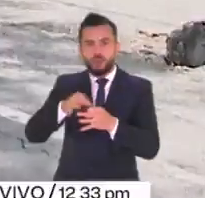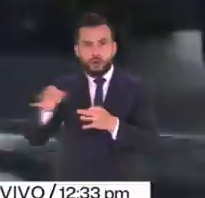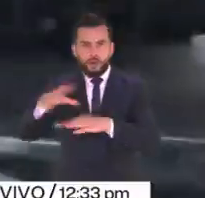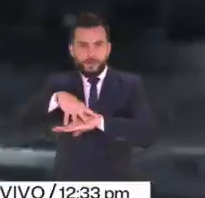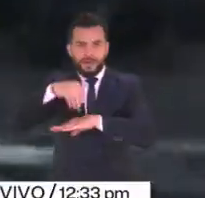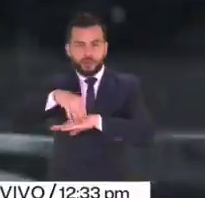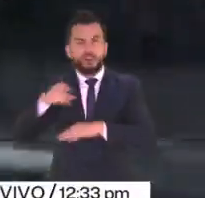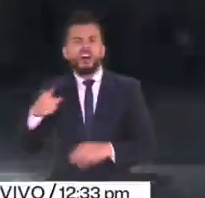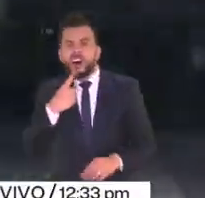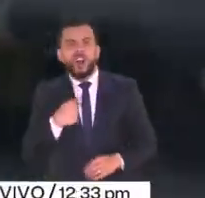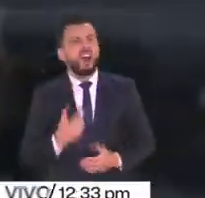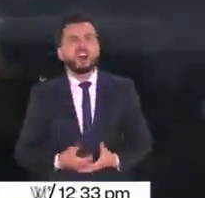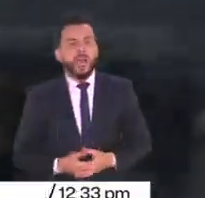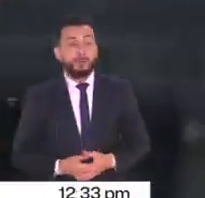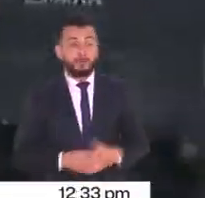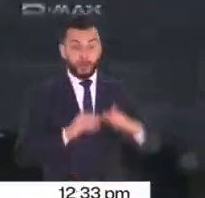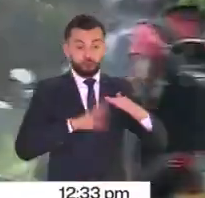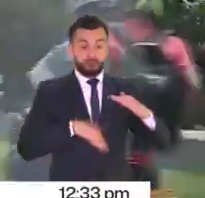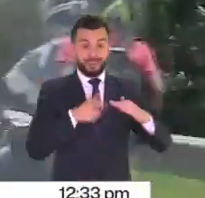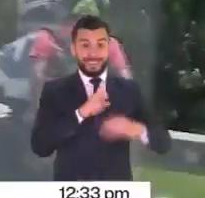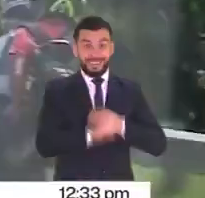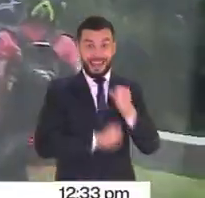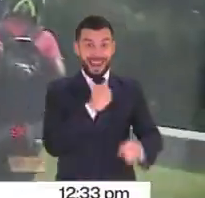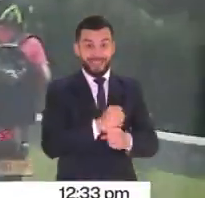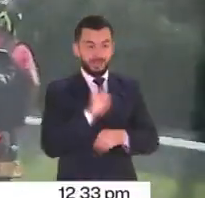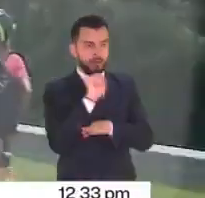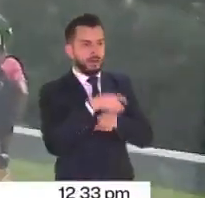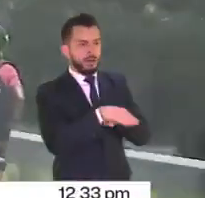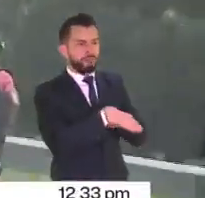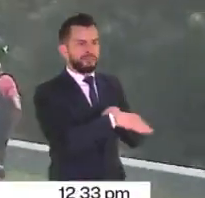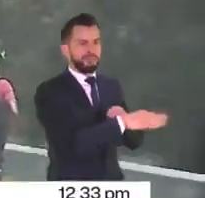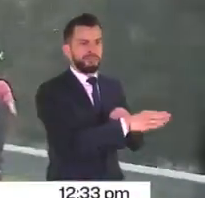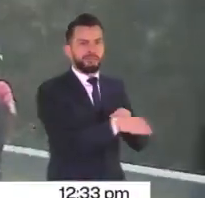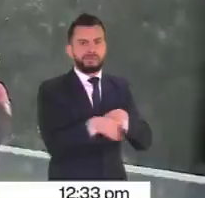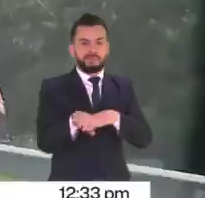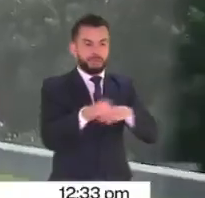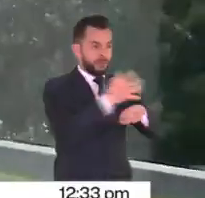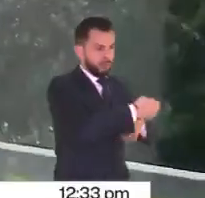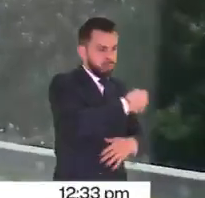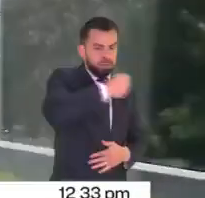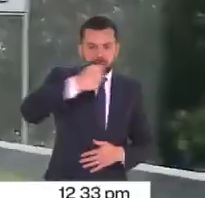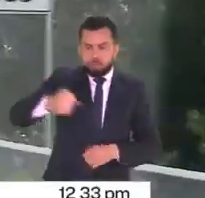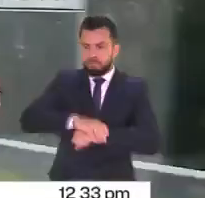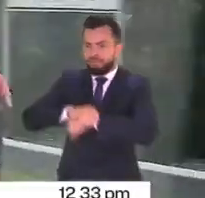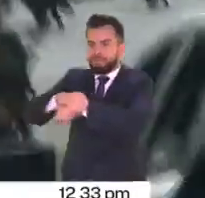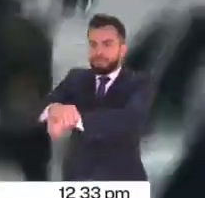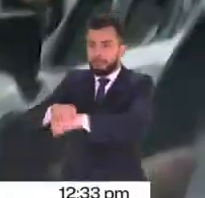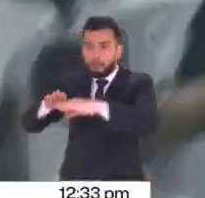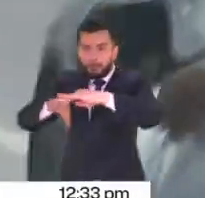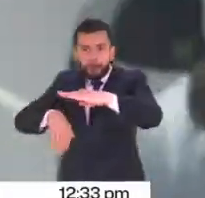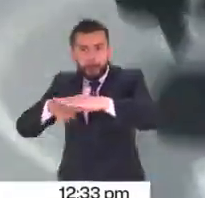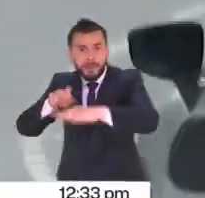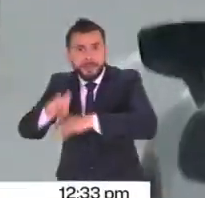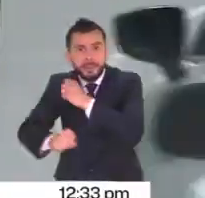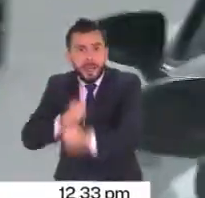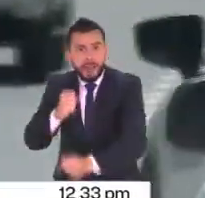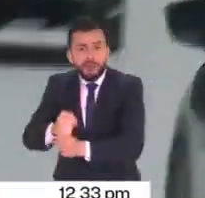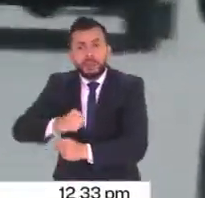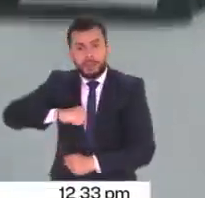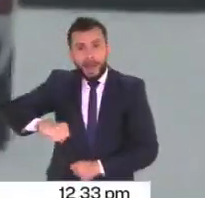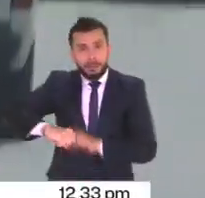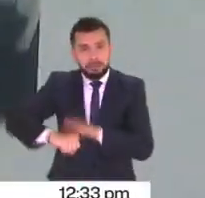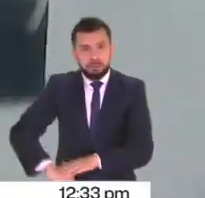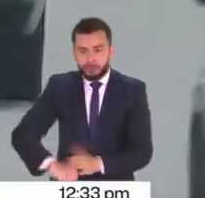menor fue trasladado precisamente hacia ese municipio en donde se le están adelantando todas las diligencias de restablecimiento de los